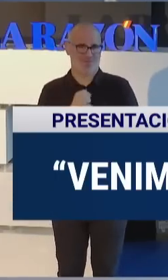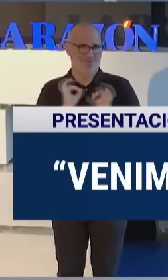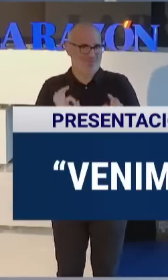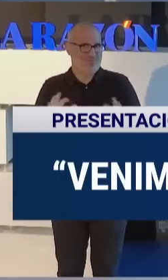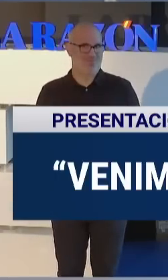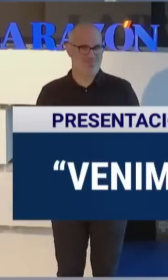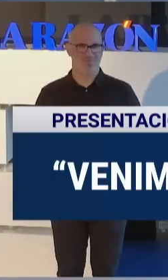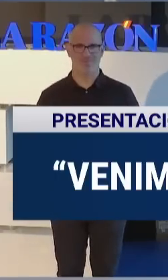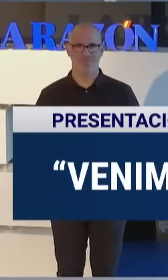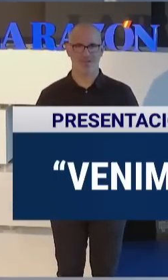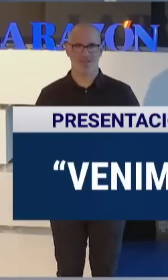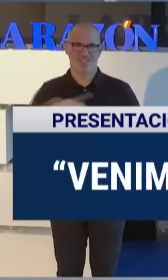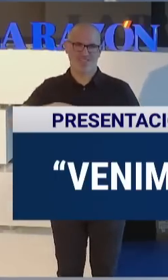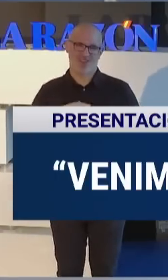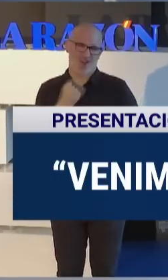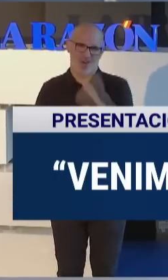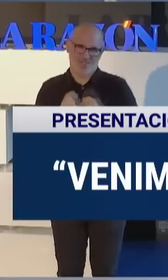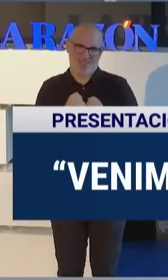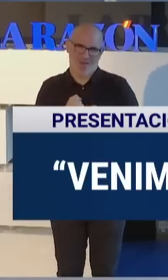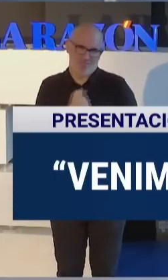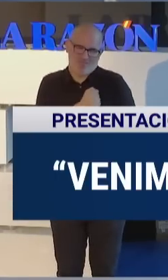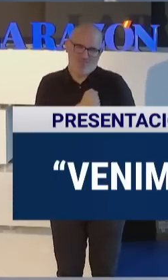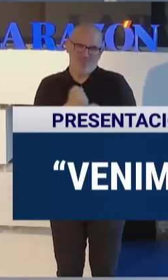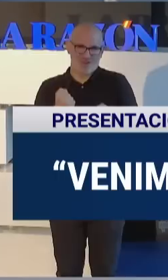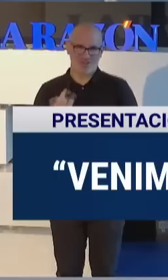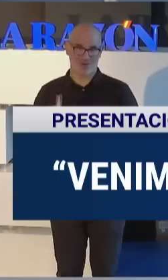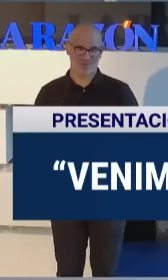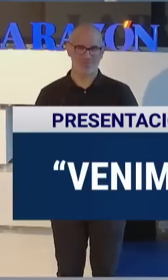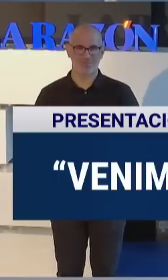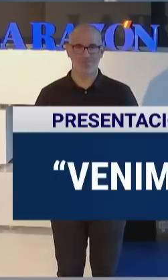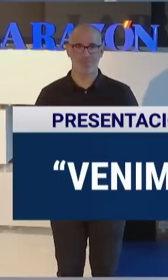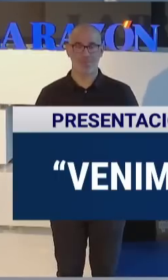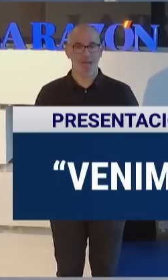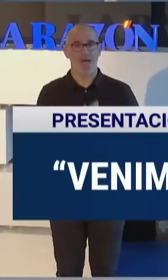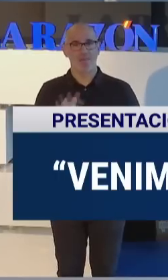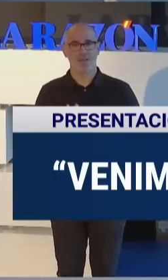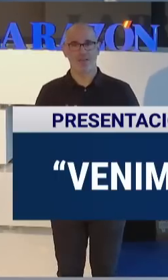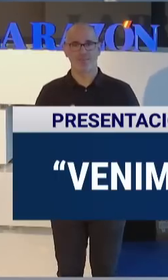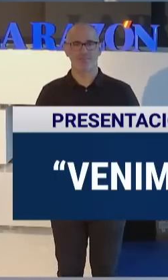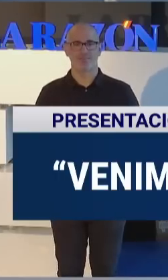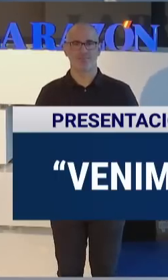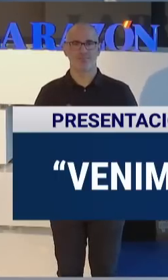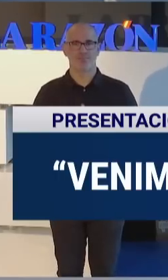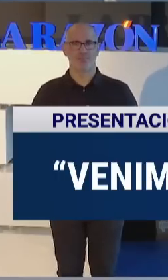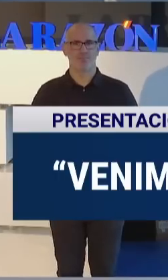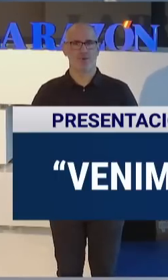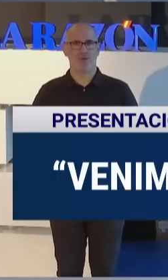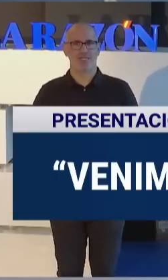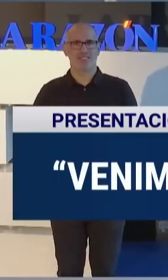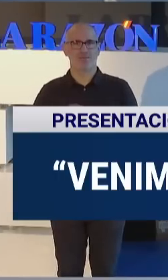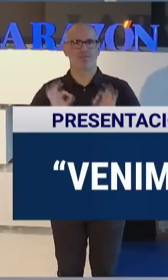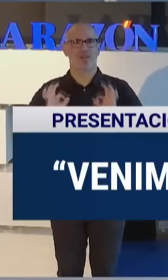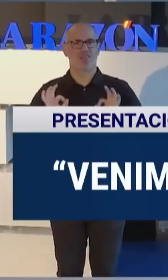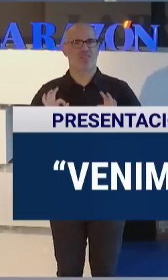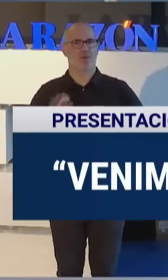que los economistas no son personas muy queridas. Digo, además, por el tipo de especialización que